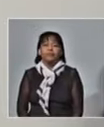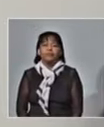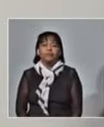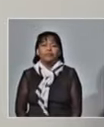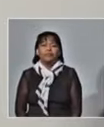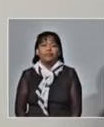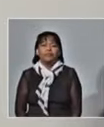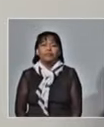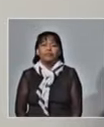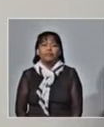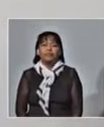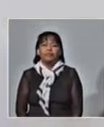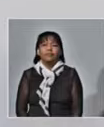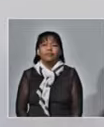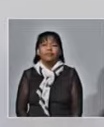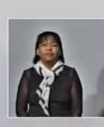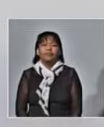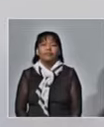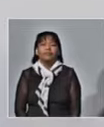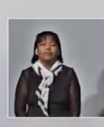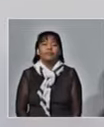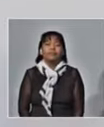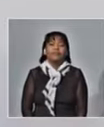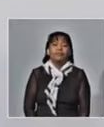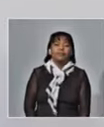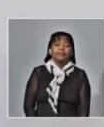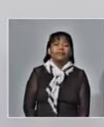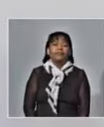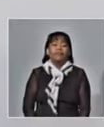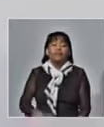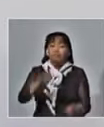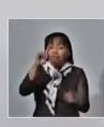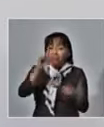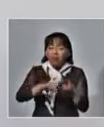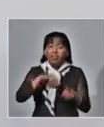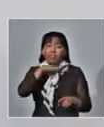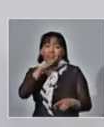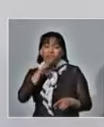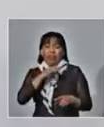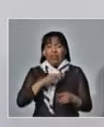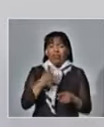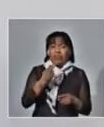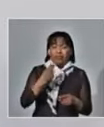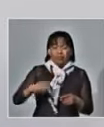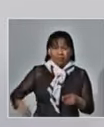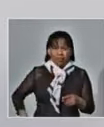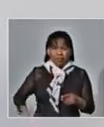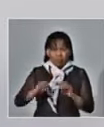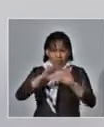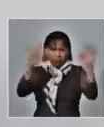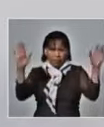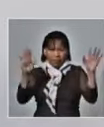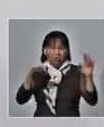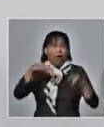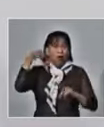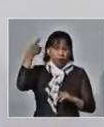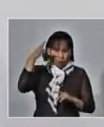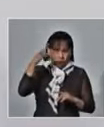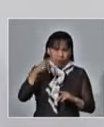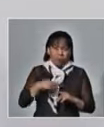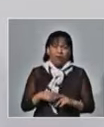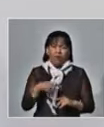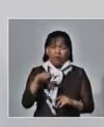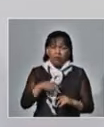del Partido Verde. El combate a la corrupción requiere de gobiernos transparentes. En el caso de Puebla, Puebla ocupa el